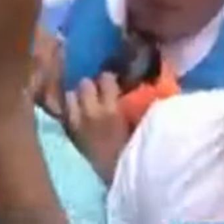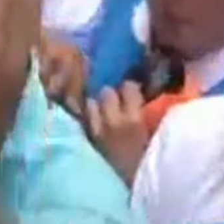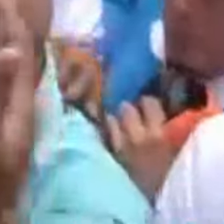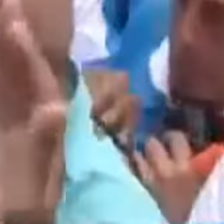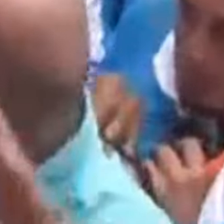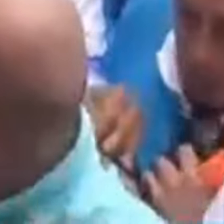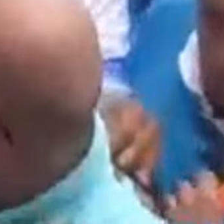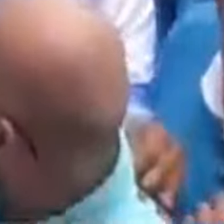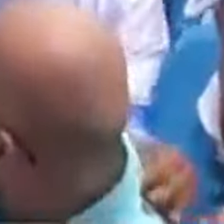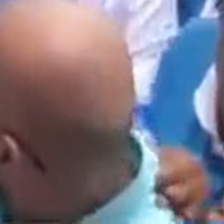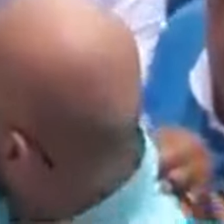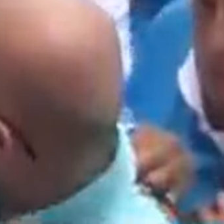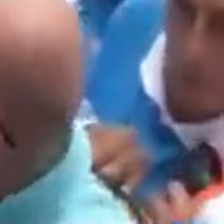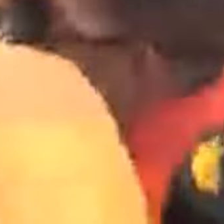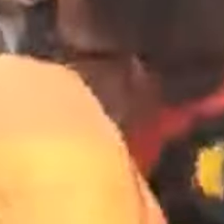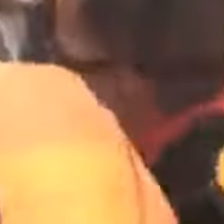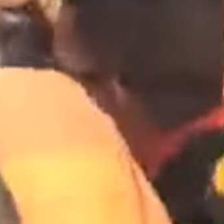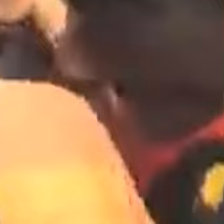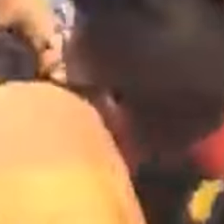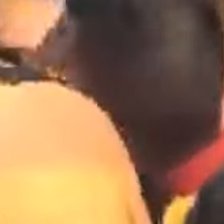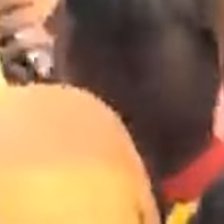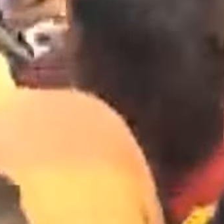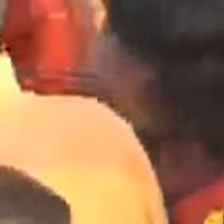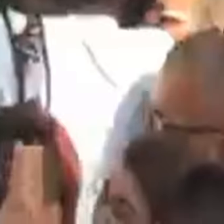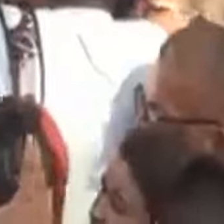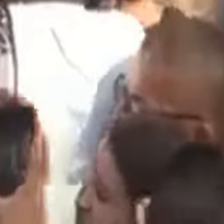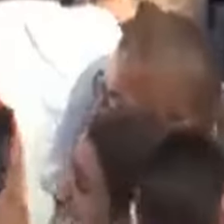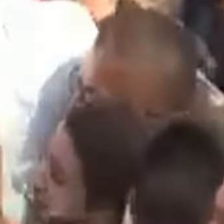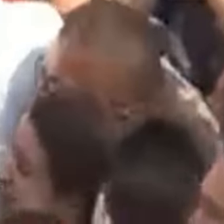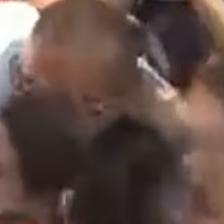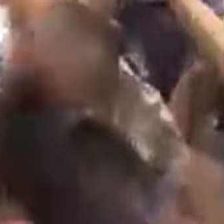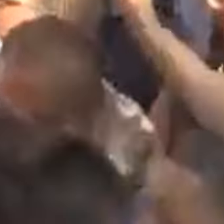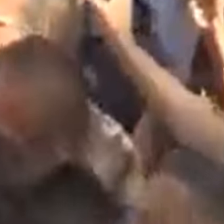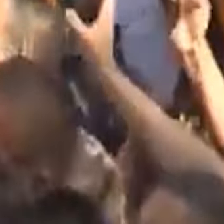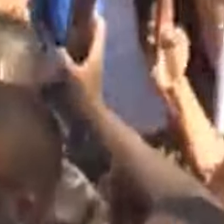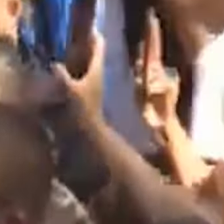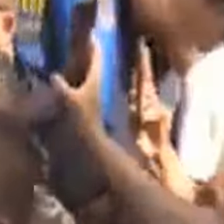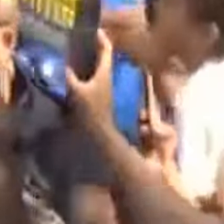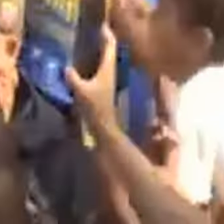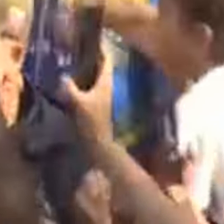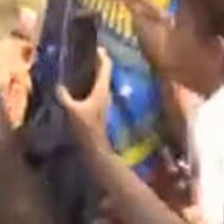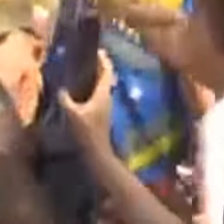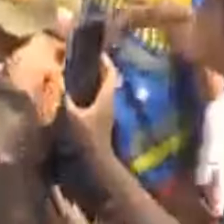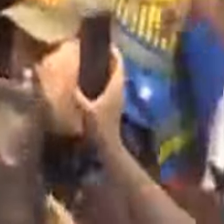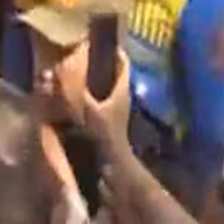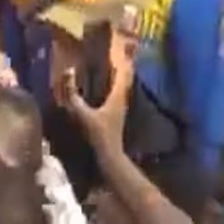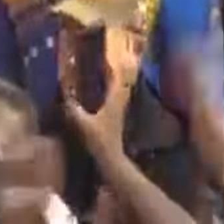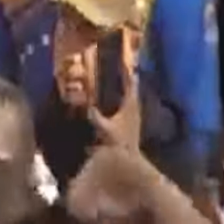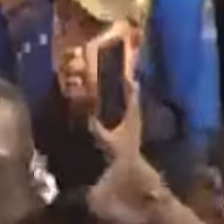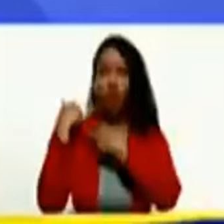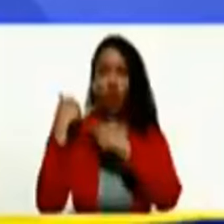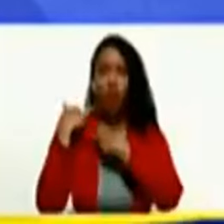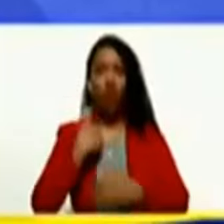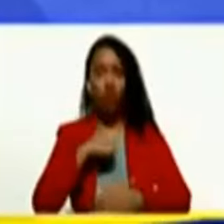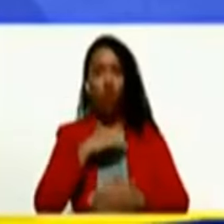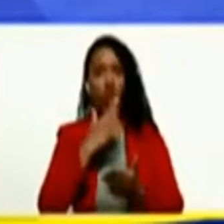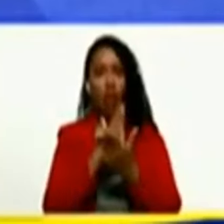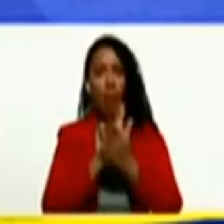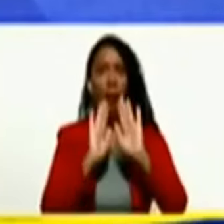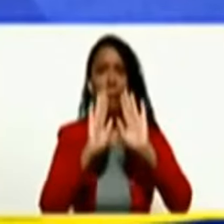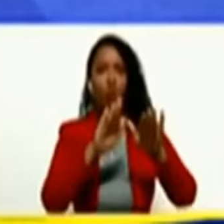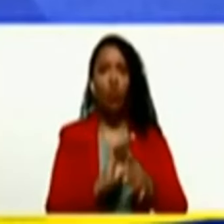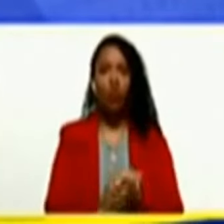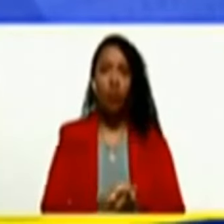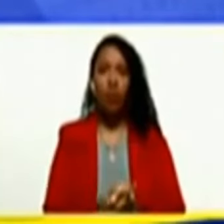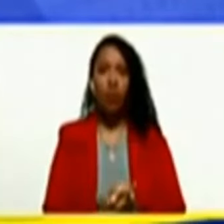rama independiente del gobierno en el 2024, durante la presencia de Hugo Chávez, y en la actualidad hay más de 270 presos políticos